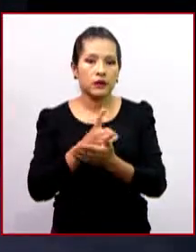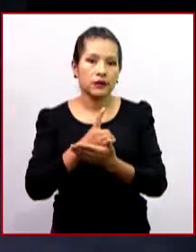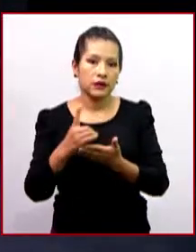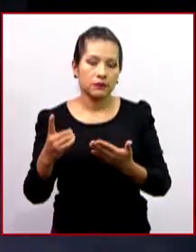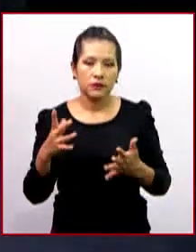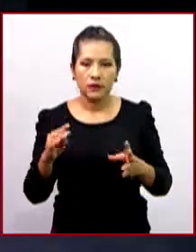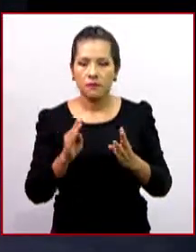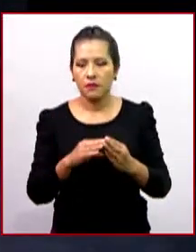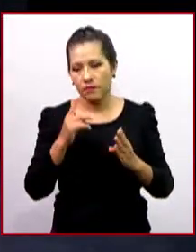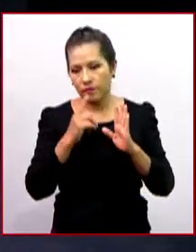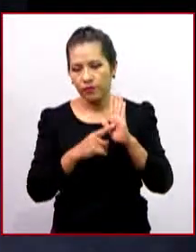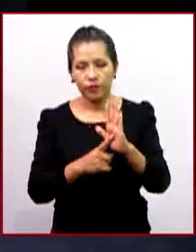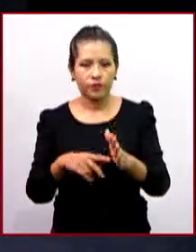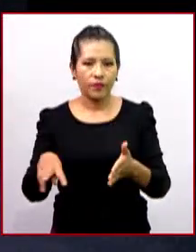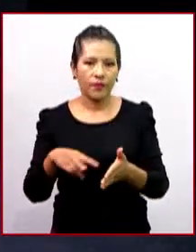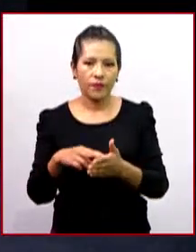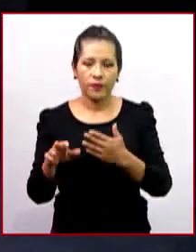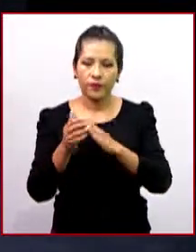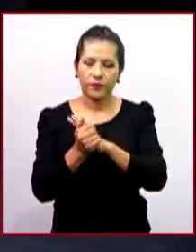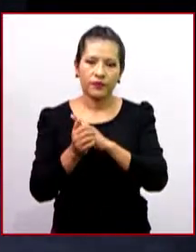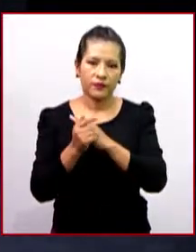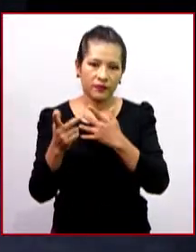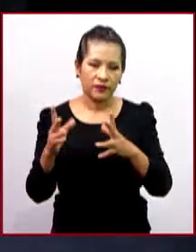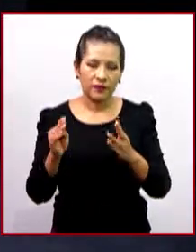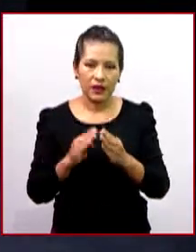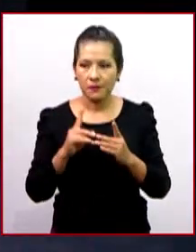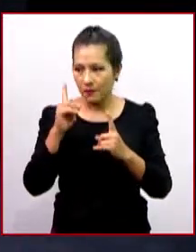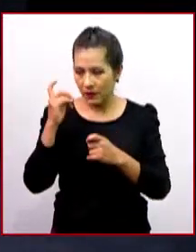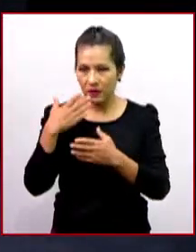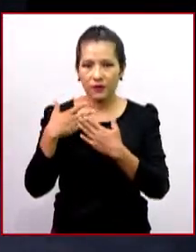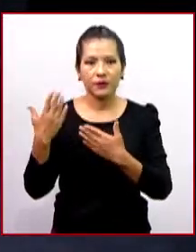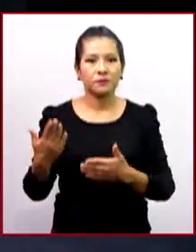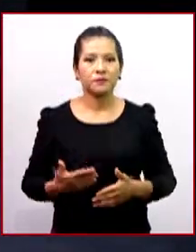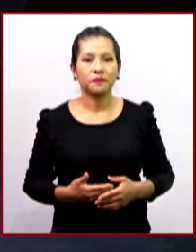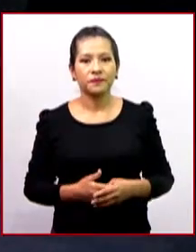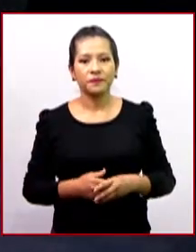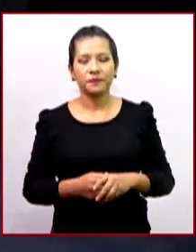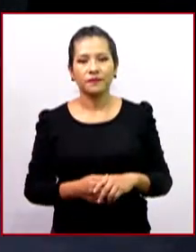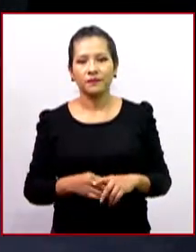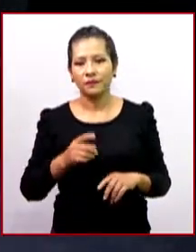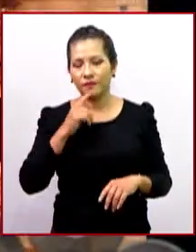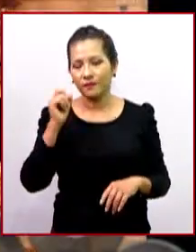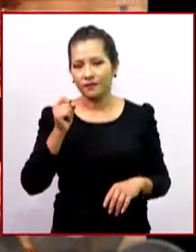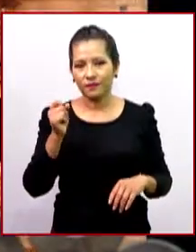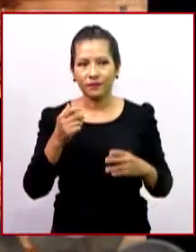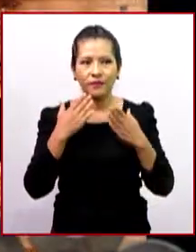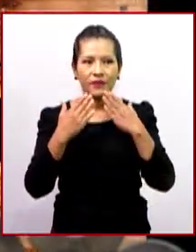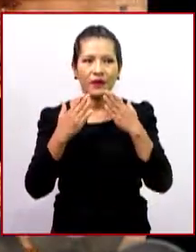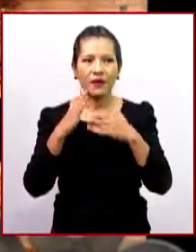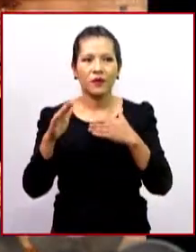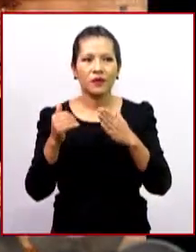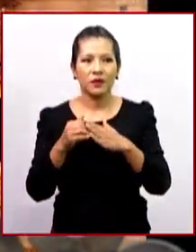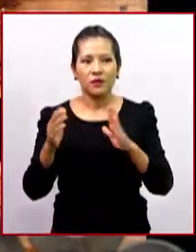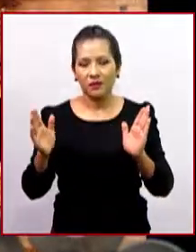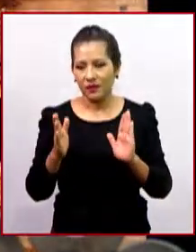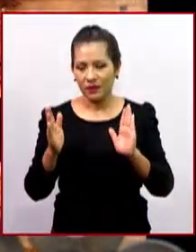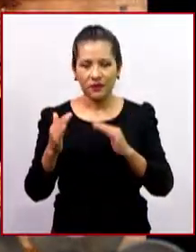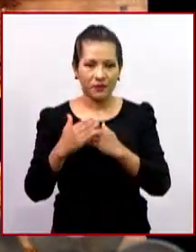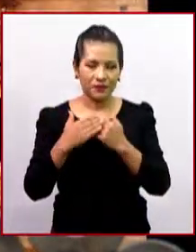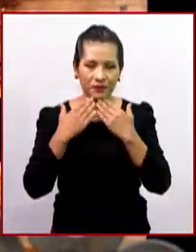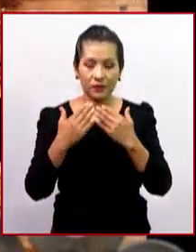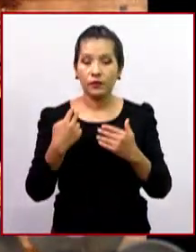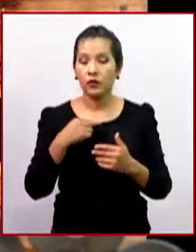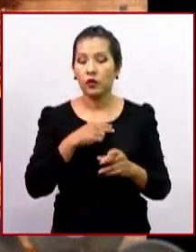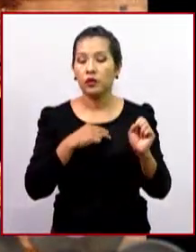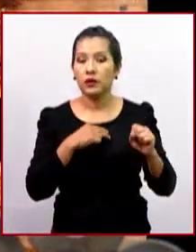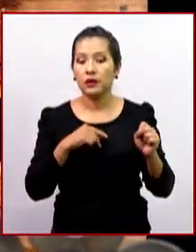preciosas, hermosas, capísimas, además, en escena. Tania, bienvenida. Muchas gracias por los elogios. Sí,